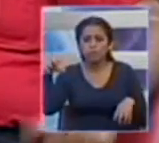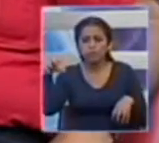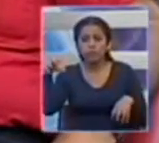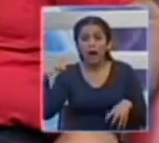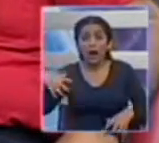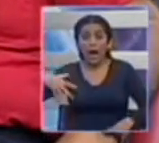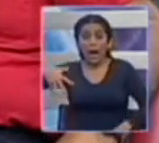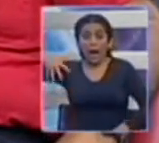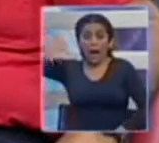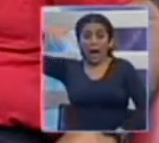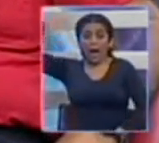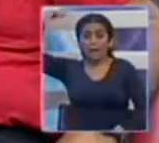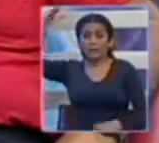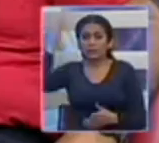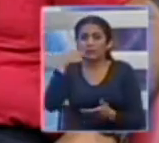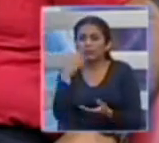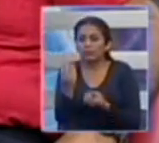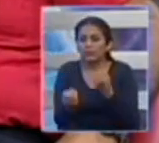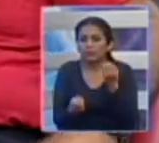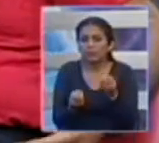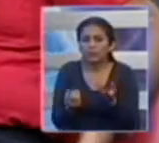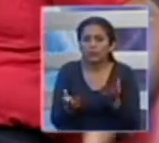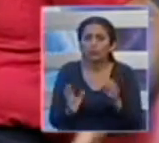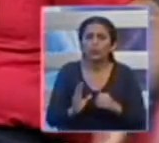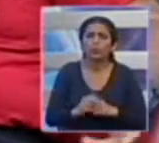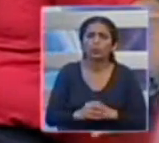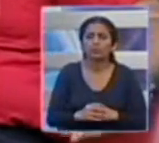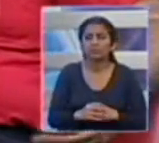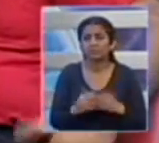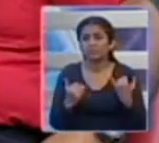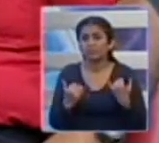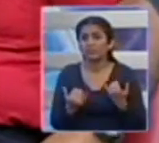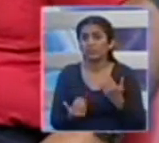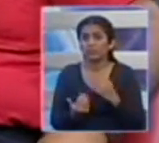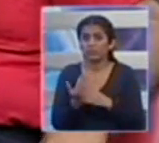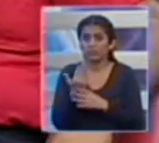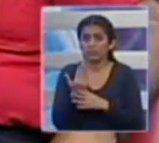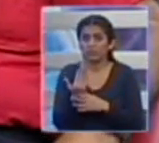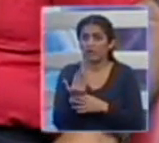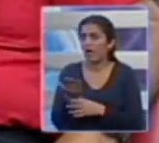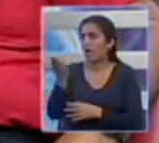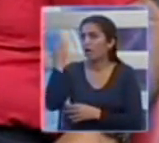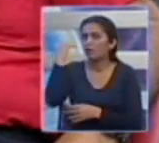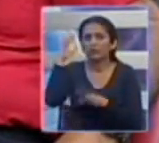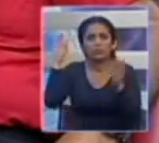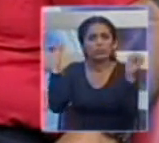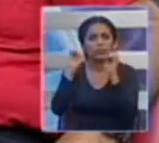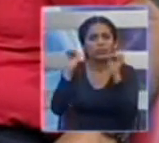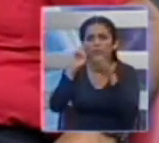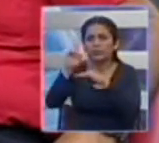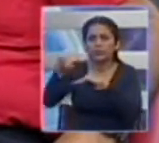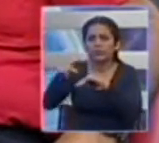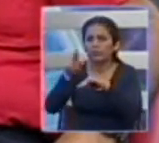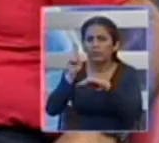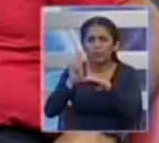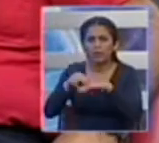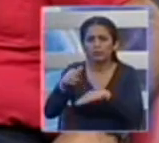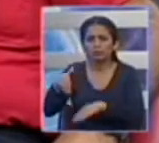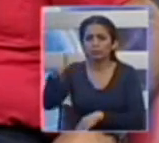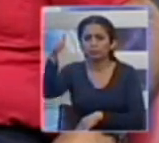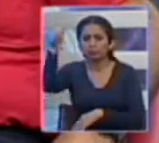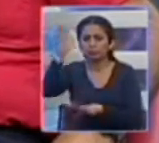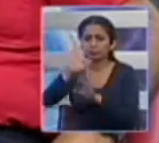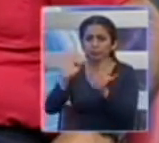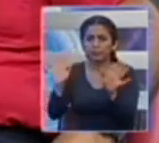una situación que ha aparecido ahora. Eso es nuevo, eso no era una tradición guayaquileña, y obviamente pues nos genera un